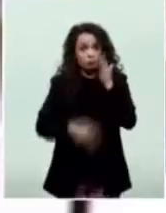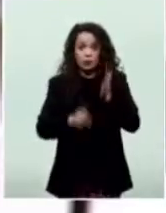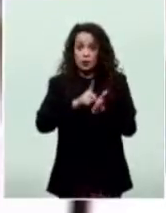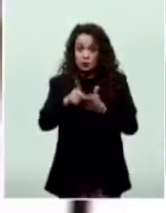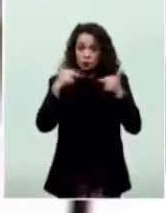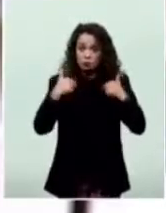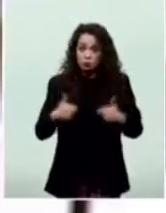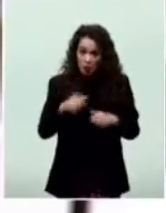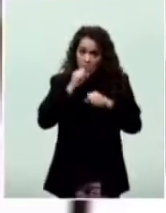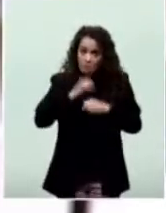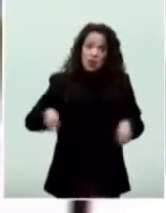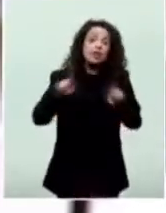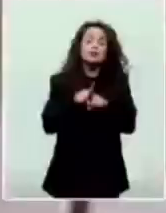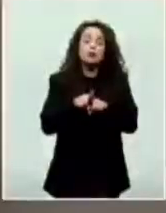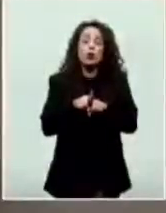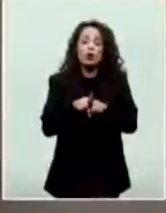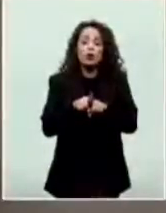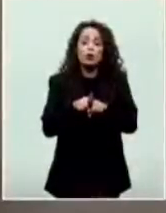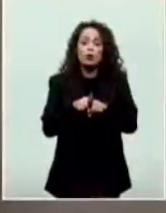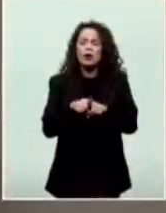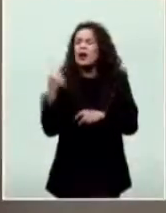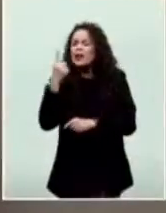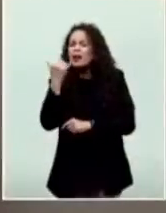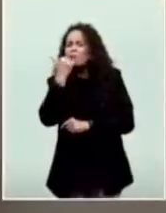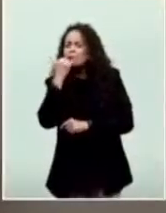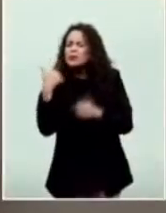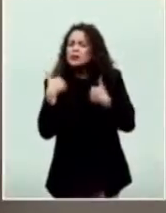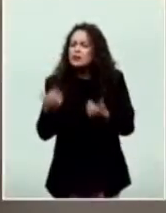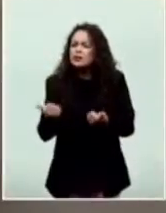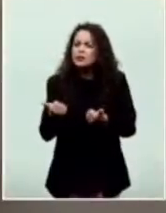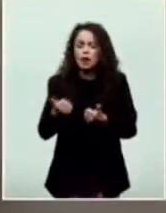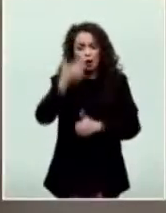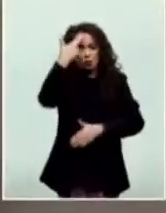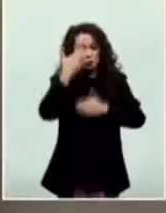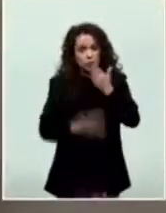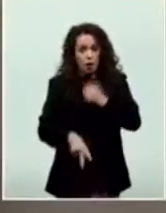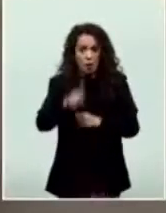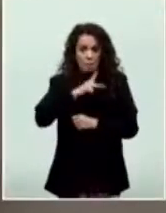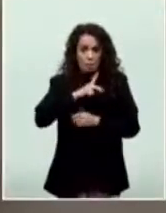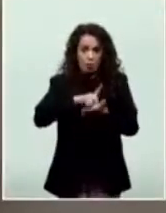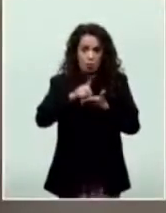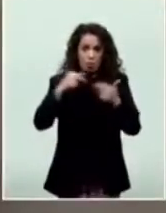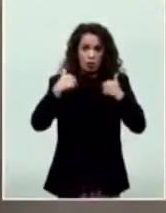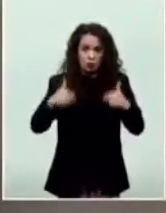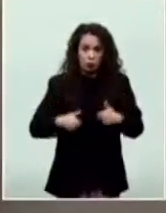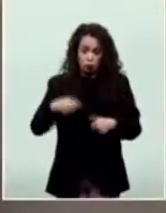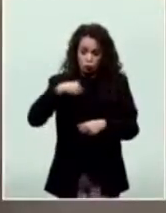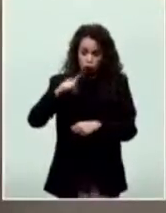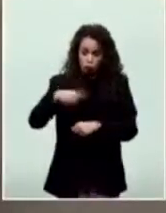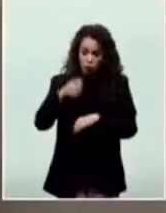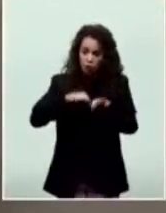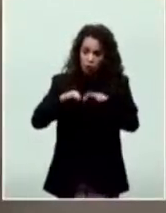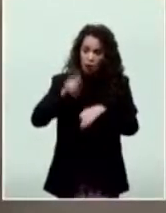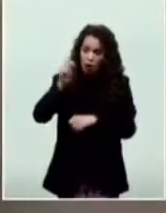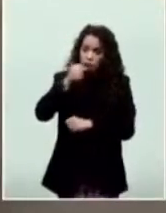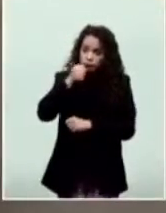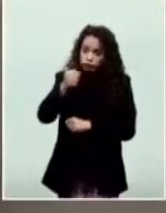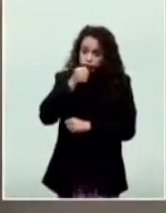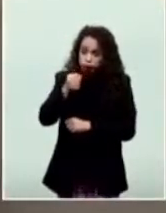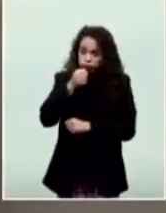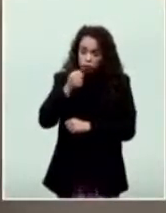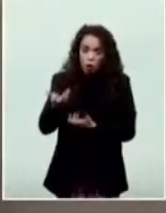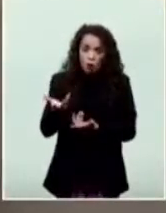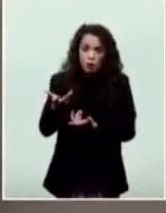humanos? ¿Se podría estar qué, perdón? ¿Violentando nuestros derechos humanos como comunicadores? ¿Violentando los derechos humanos?